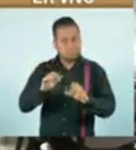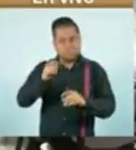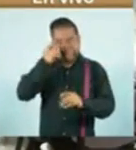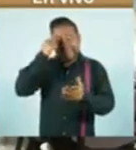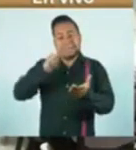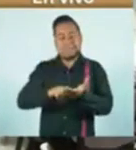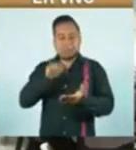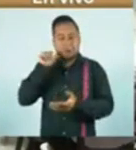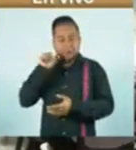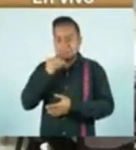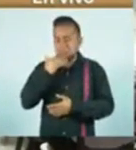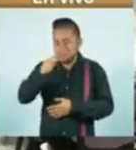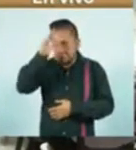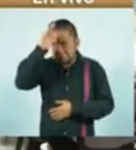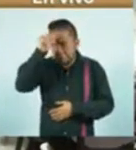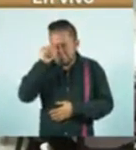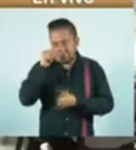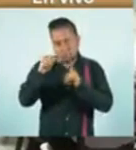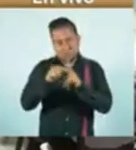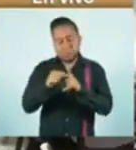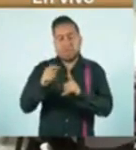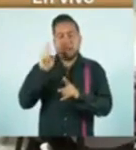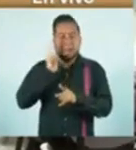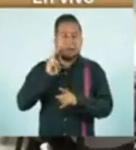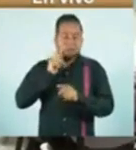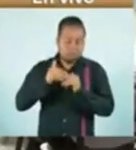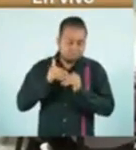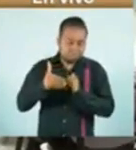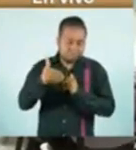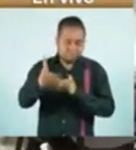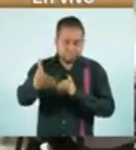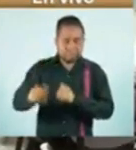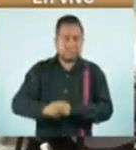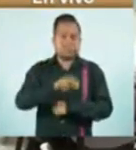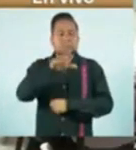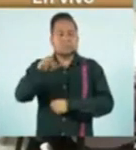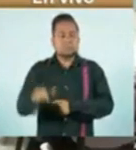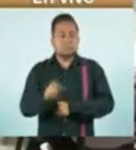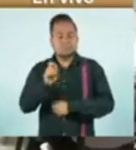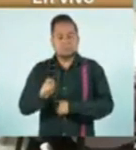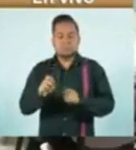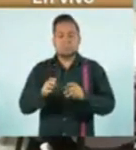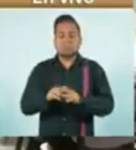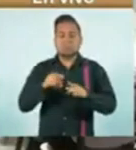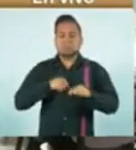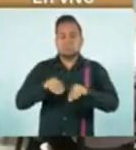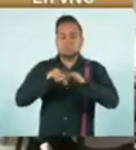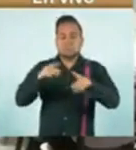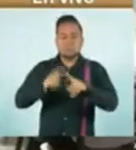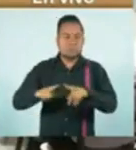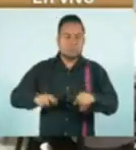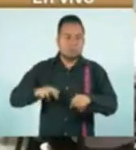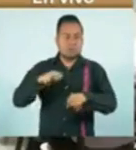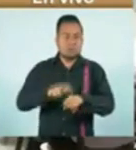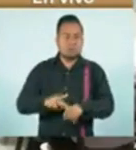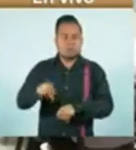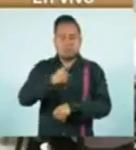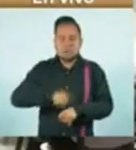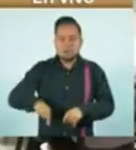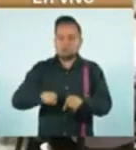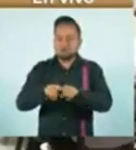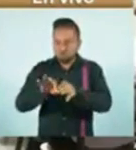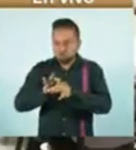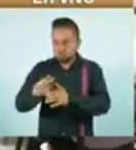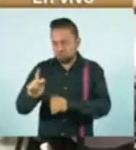términos, vamos a avanzar y pues a final de cuentas transmitir el mensaje del gobernador, somos hermanos, somos